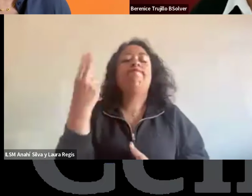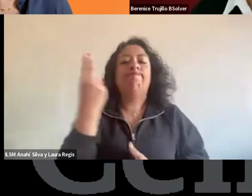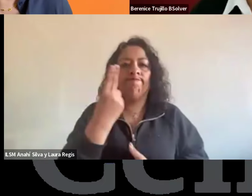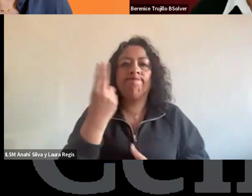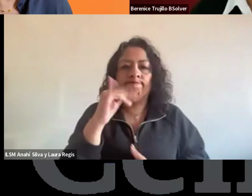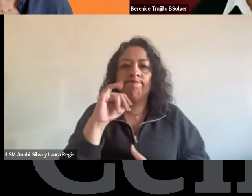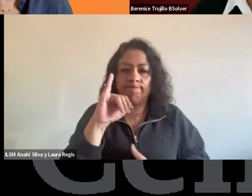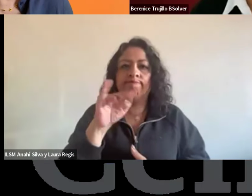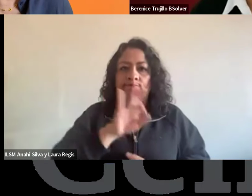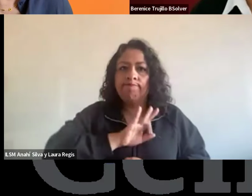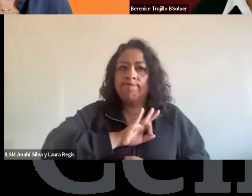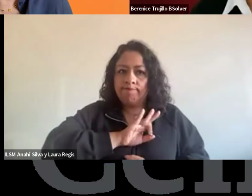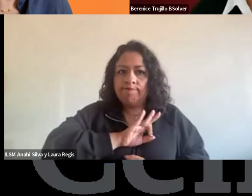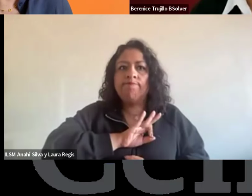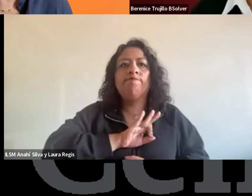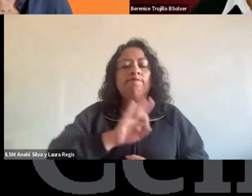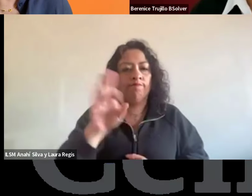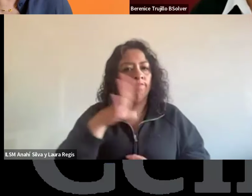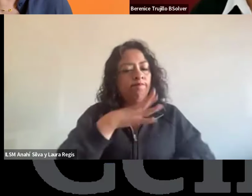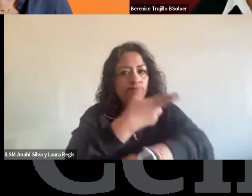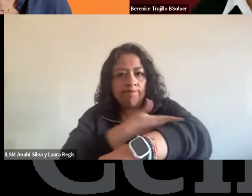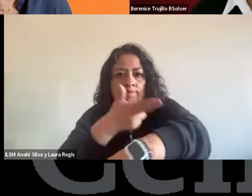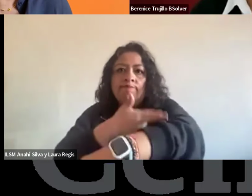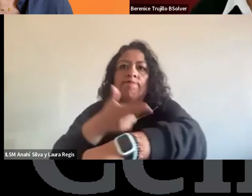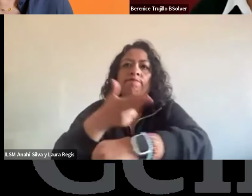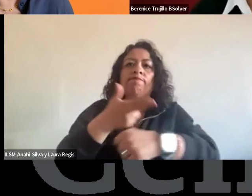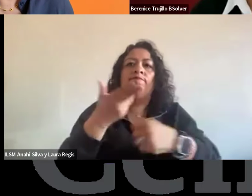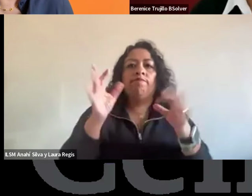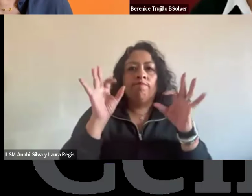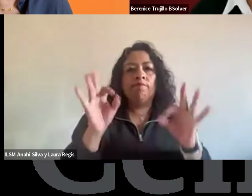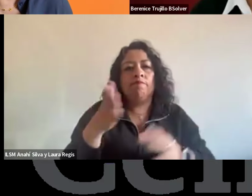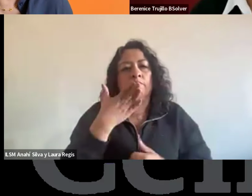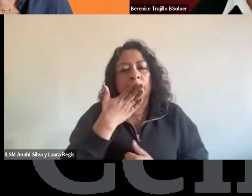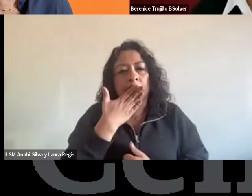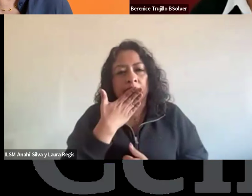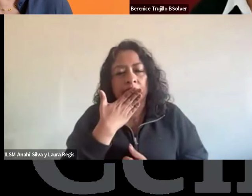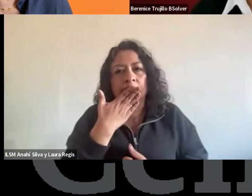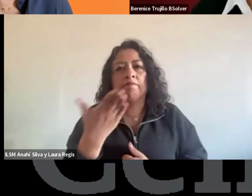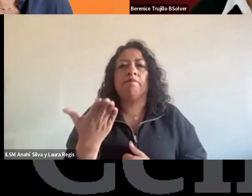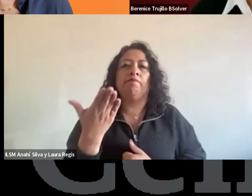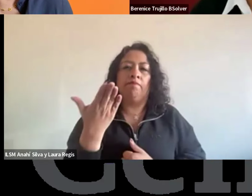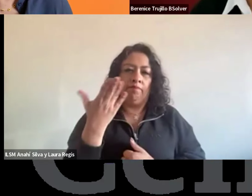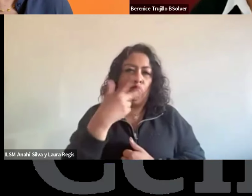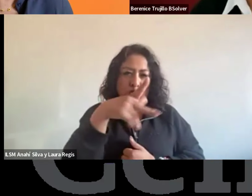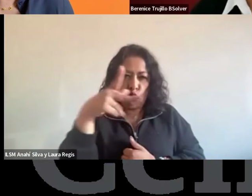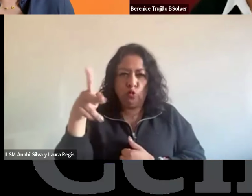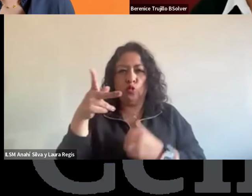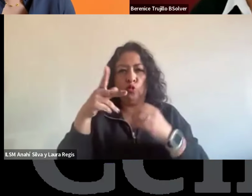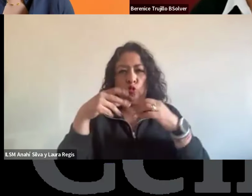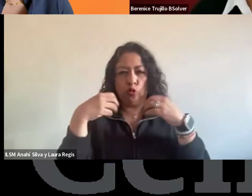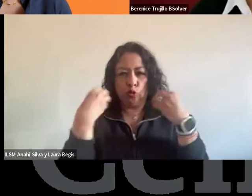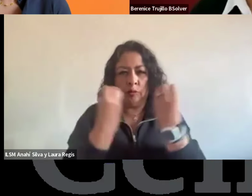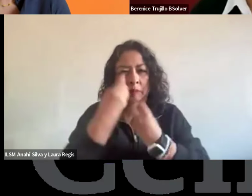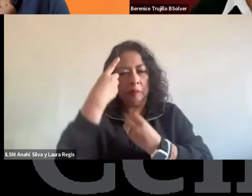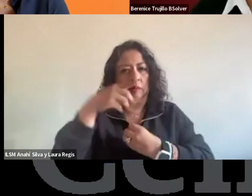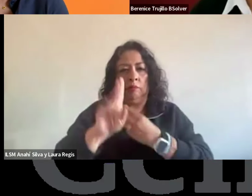necesidad el poder gestionar de una manera pues más eficiente sus mismas organizaciones para